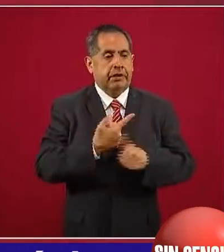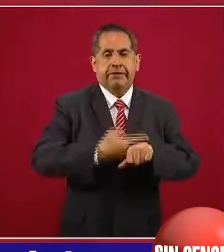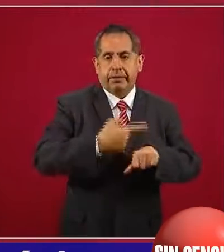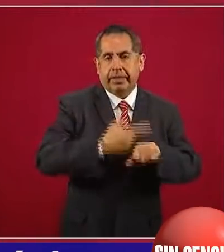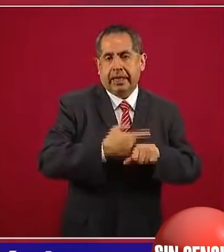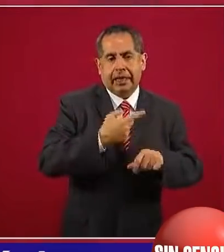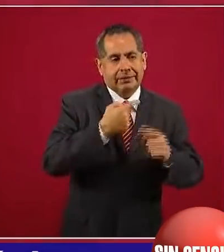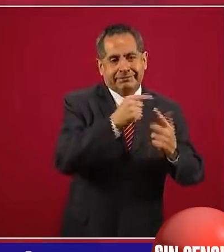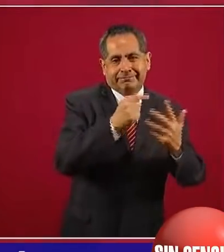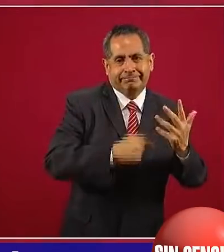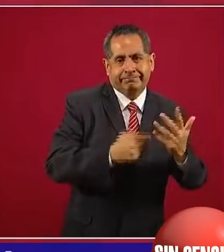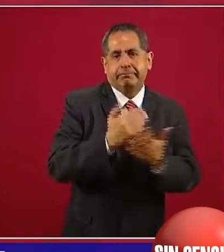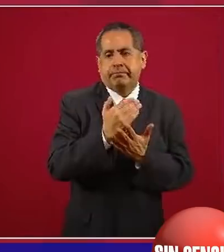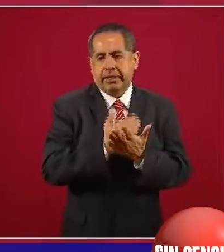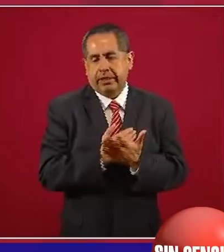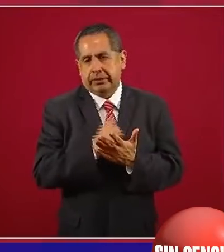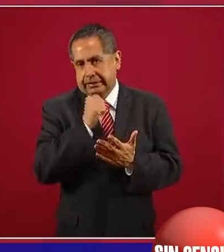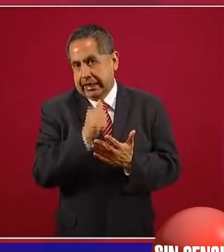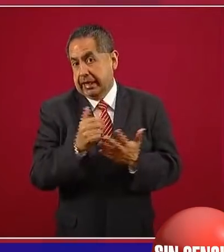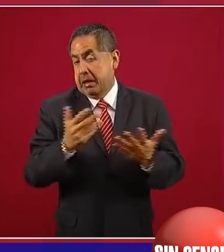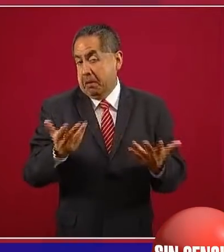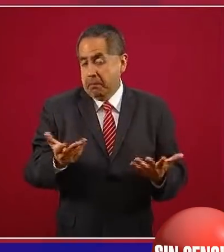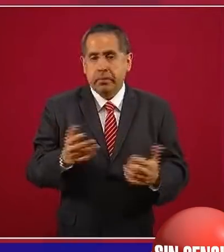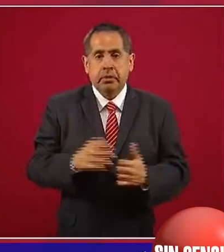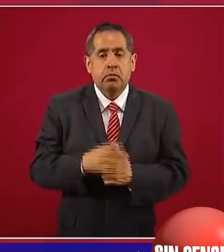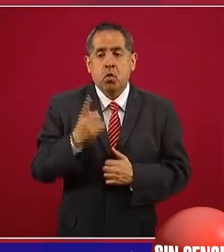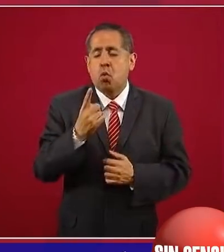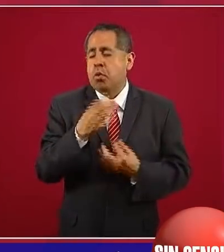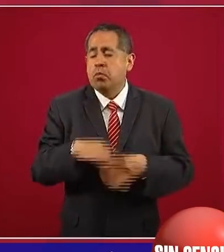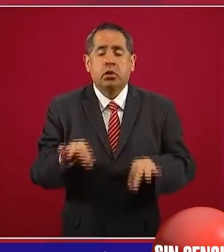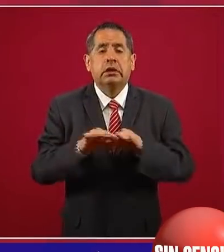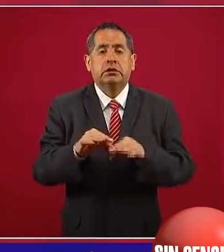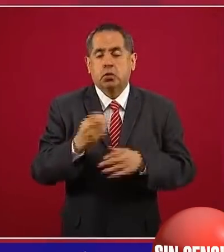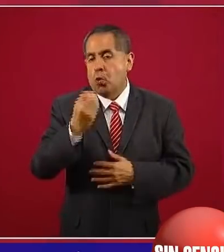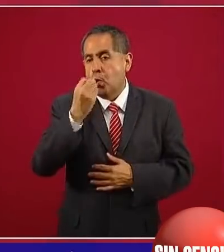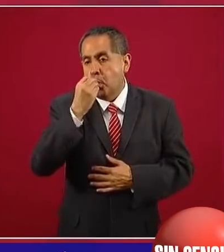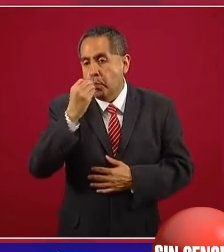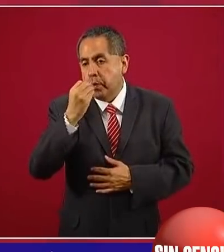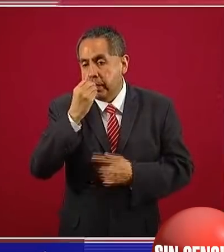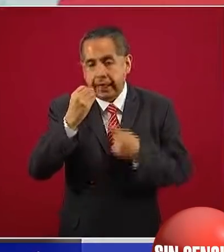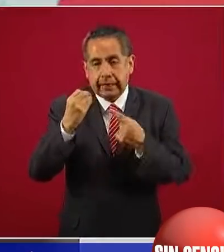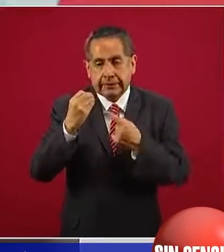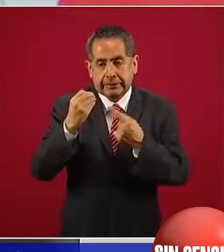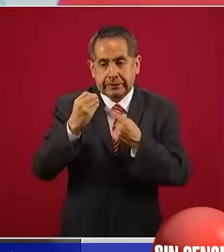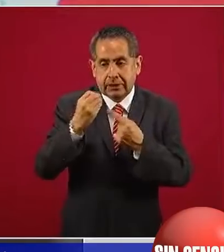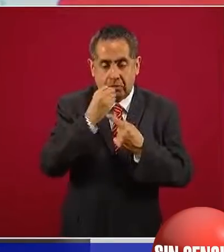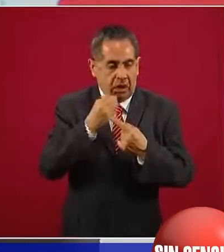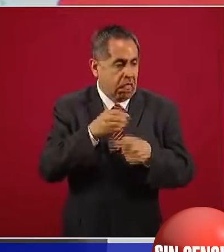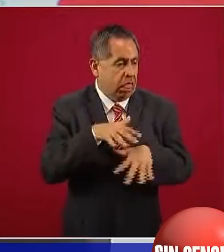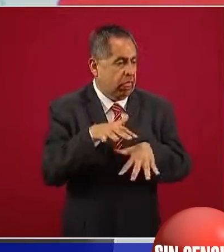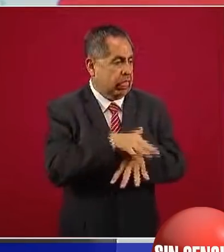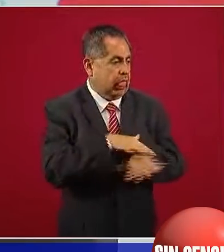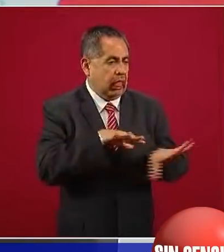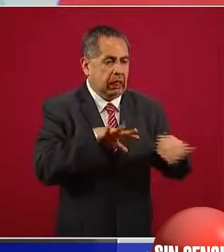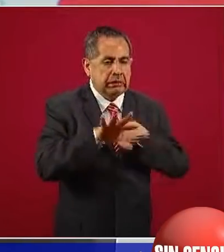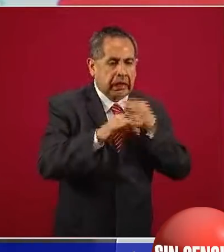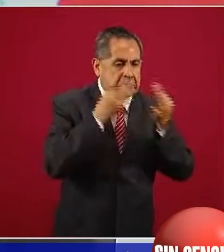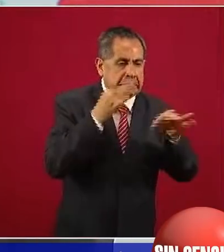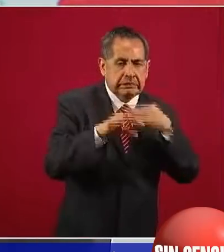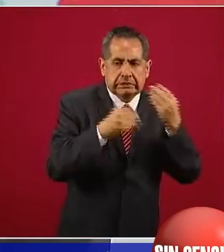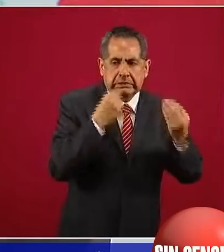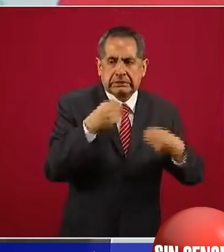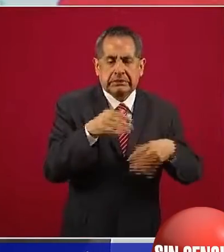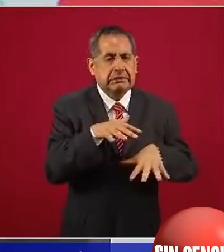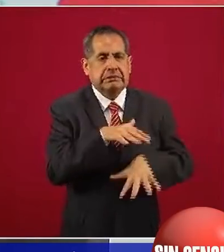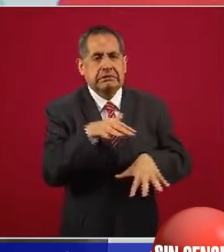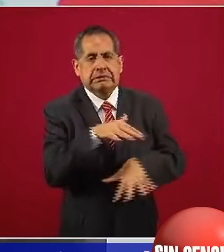enfermedades. Pero no hay duda que el motor fundamental es la alimentación no saludable. Y es